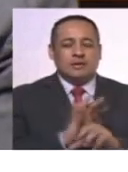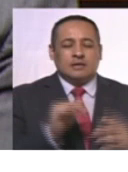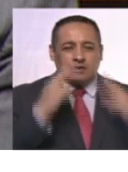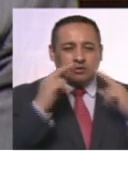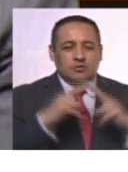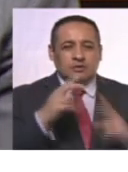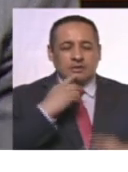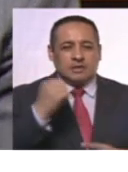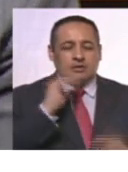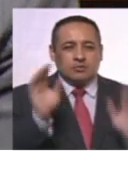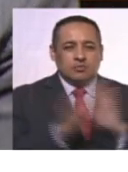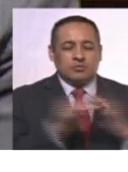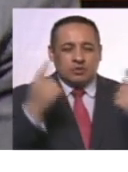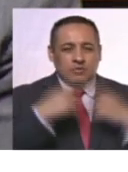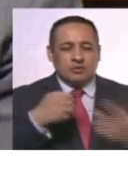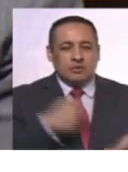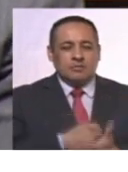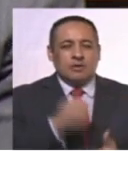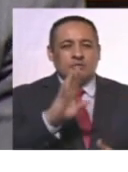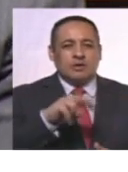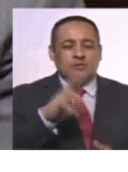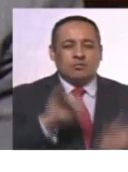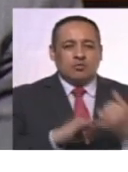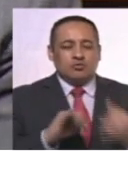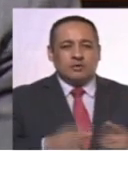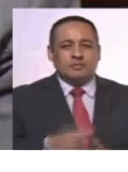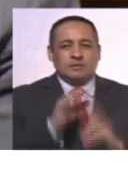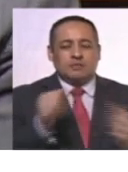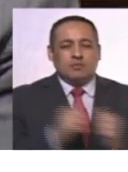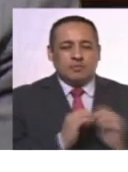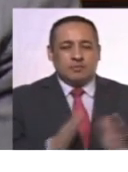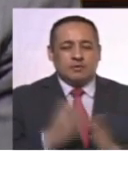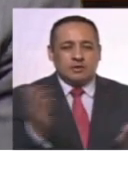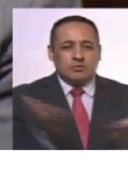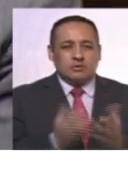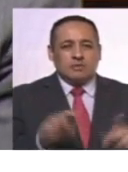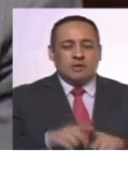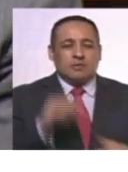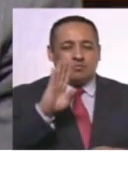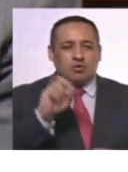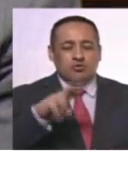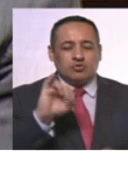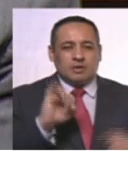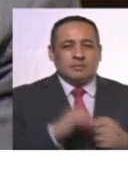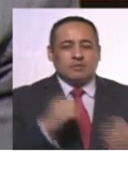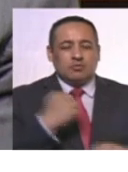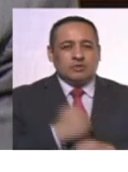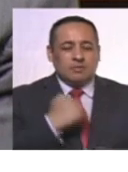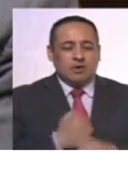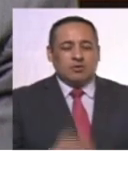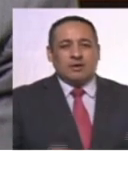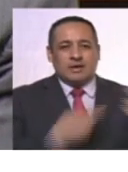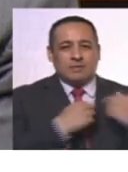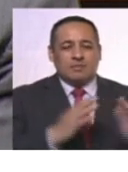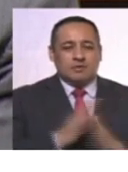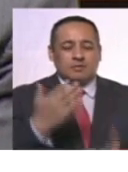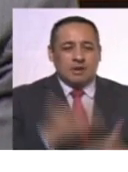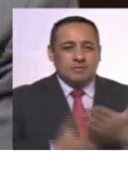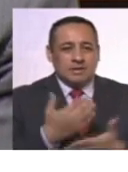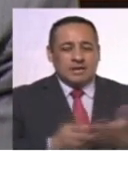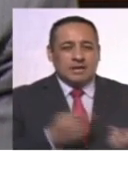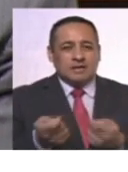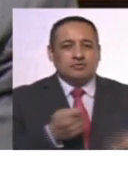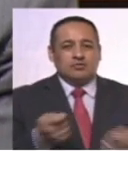reconoce el derecho y dispone el pago de la bonificación especial por preparación de clases y evaluación, bonificación adicional por desempeño del cargo y por preparación de documentos de